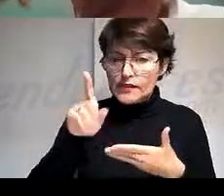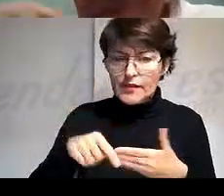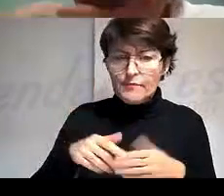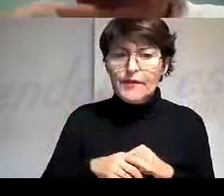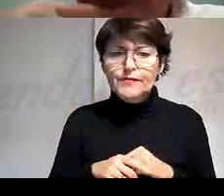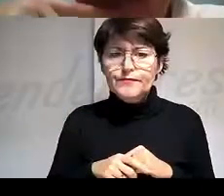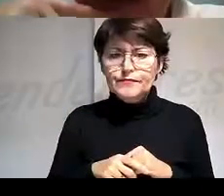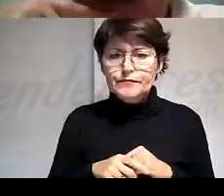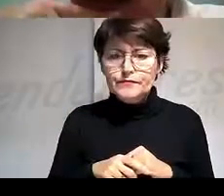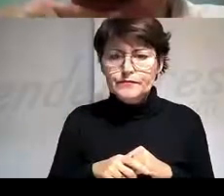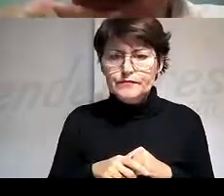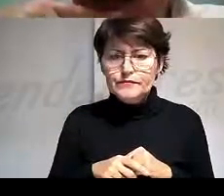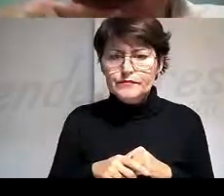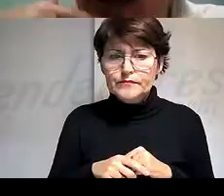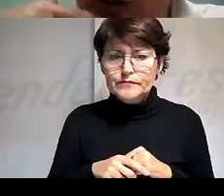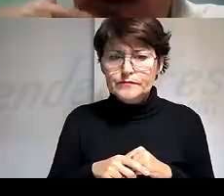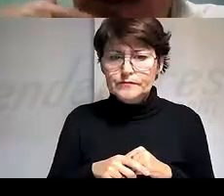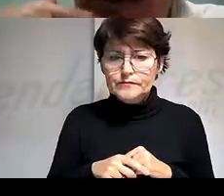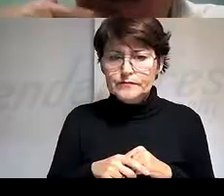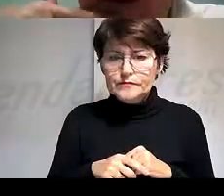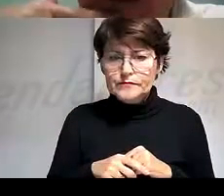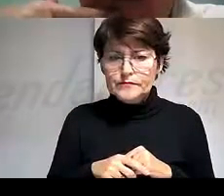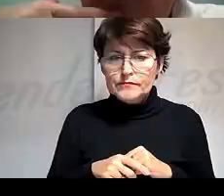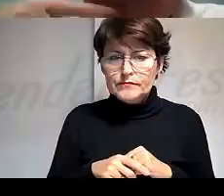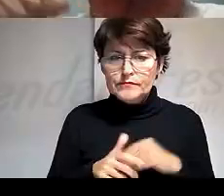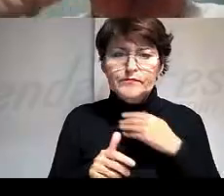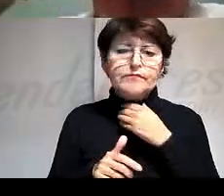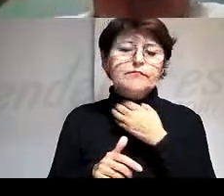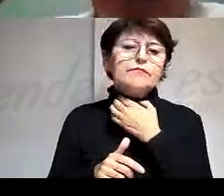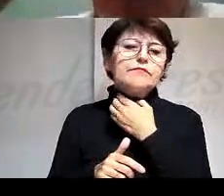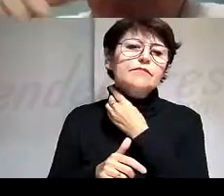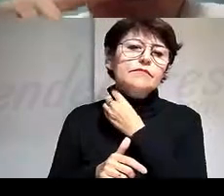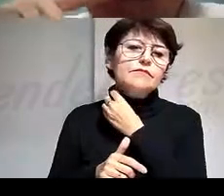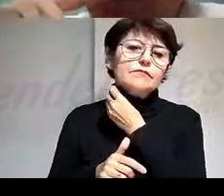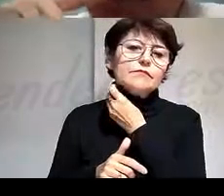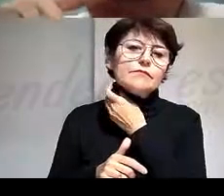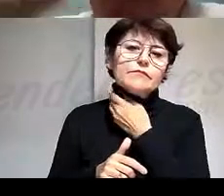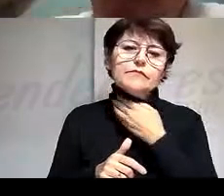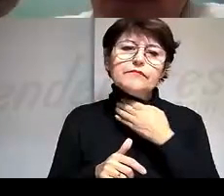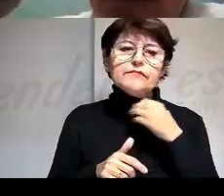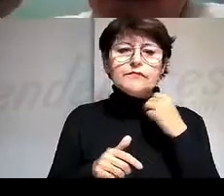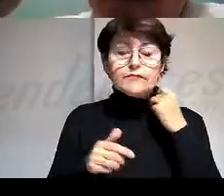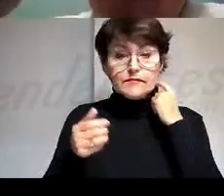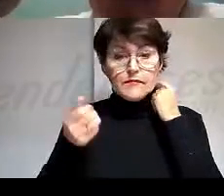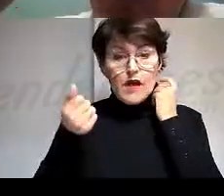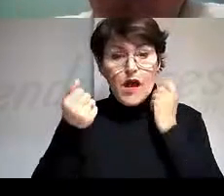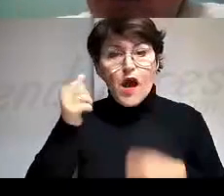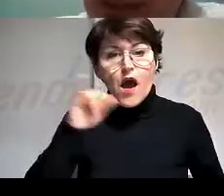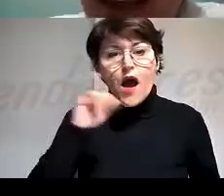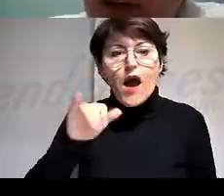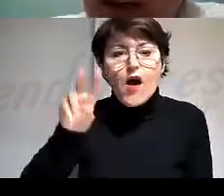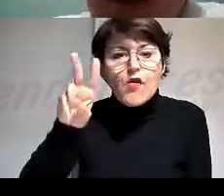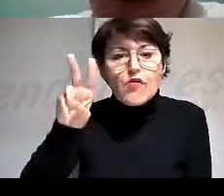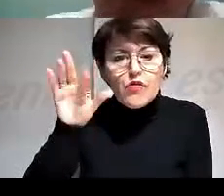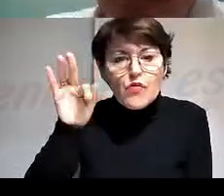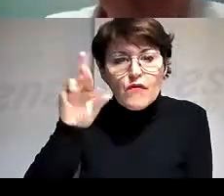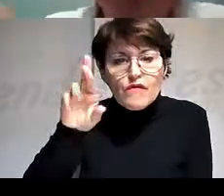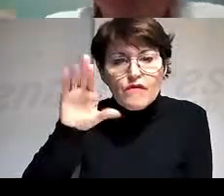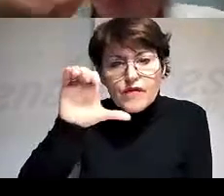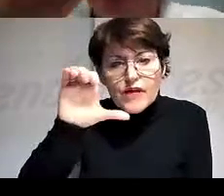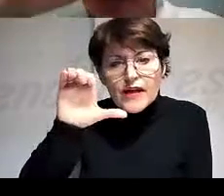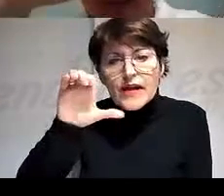de la gaulteria que comentábamos antes. El azufre del MSM, el metilsulfonilmetano, el MSM,